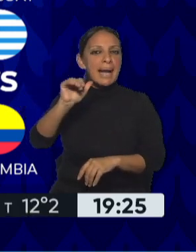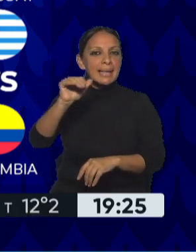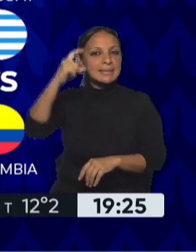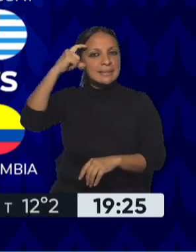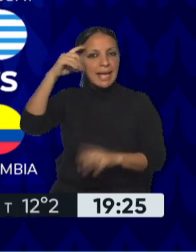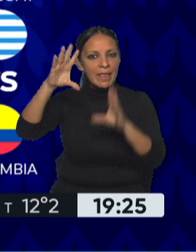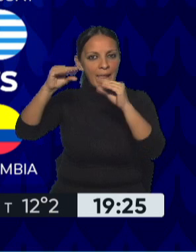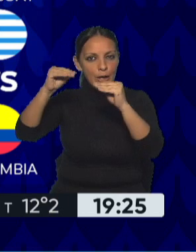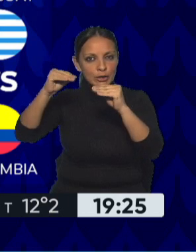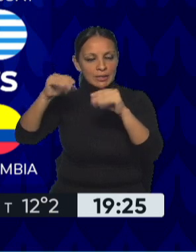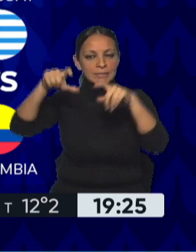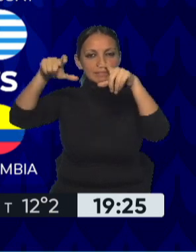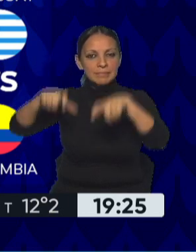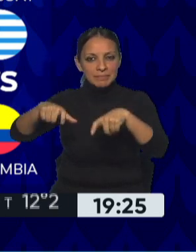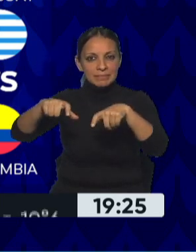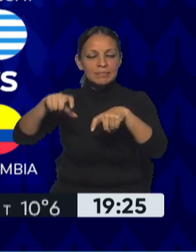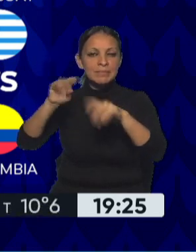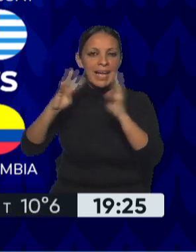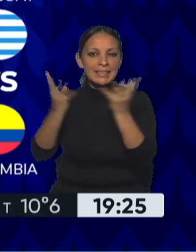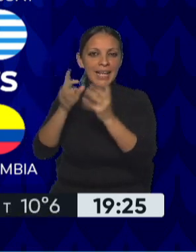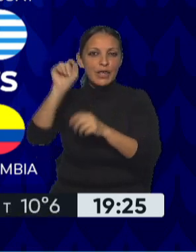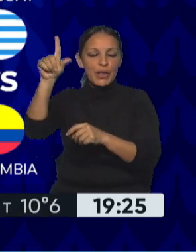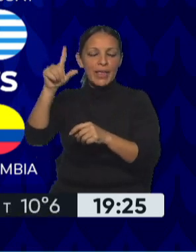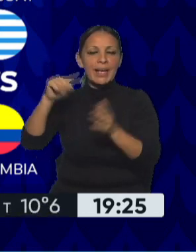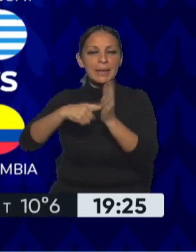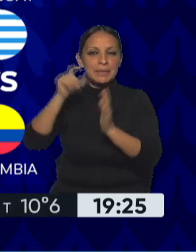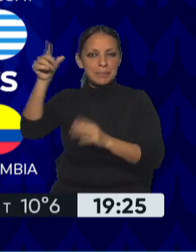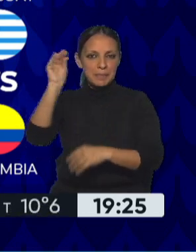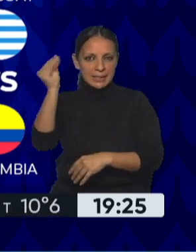horas en el Mané Garrincha, allí en Brasilia, con